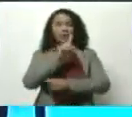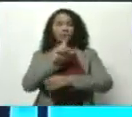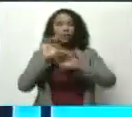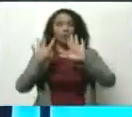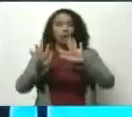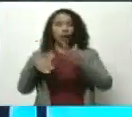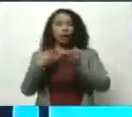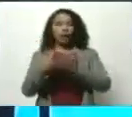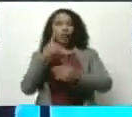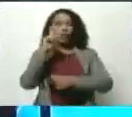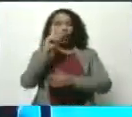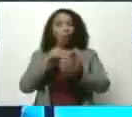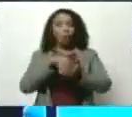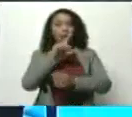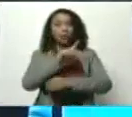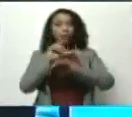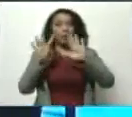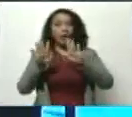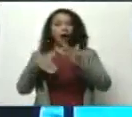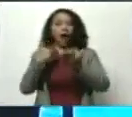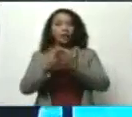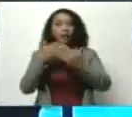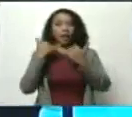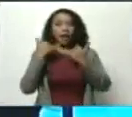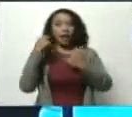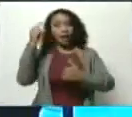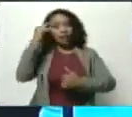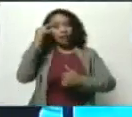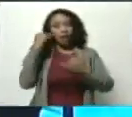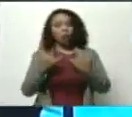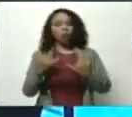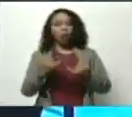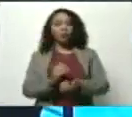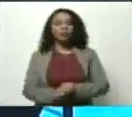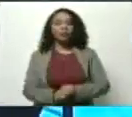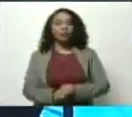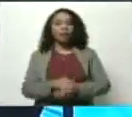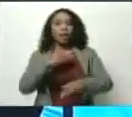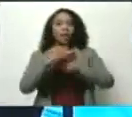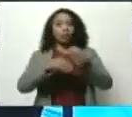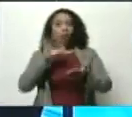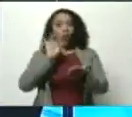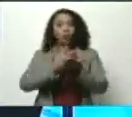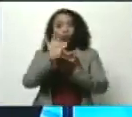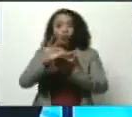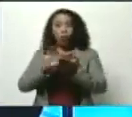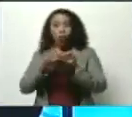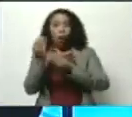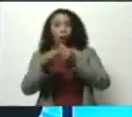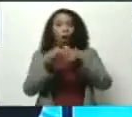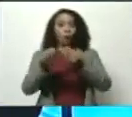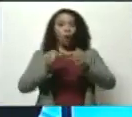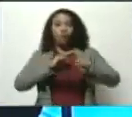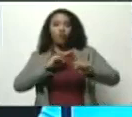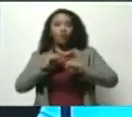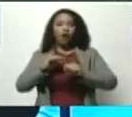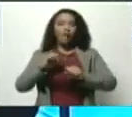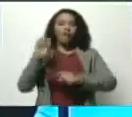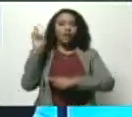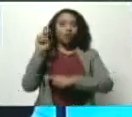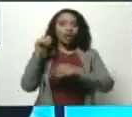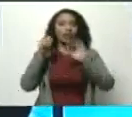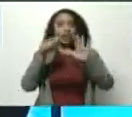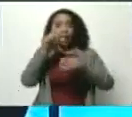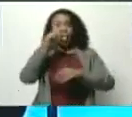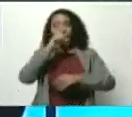desde el 2019 hasta la fecha además enalteció el rol estratégico y protagónico de venezuela durante sus seis años